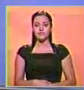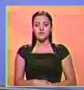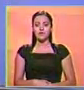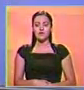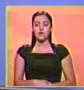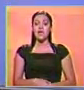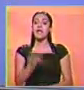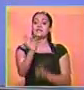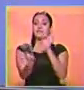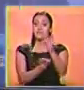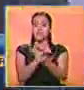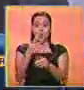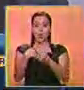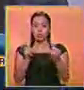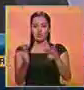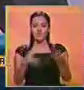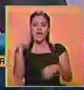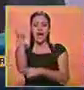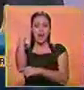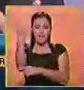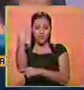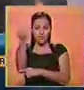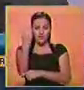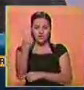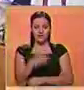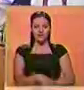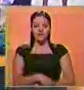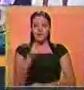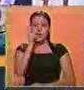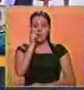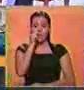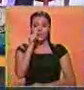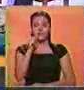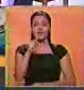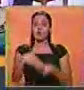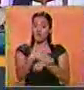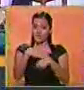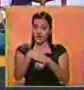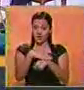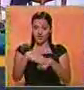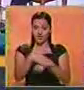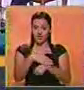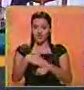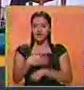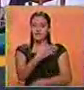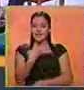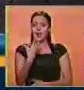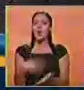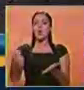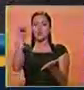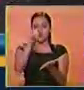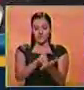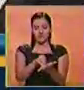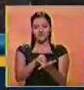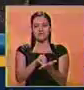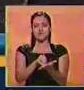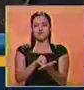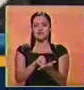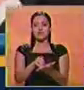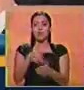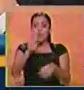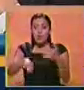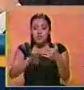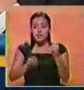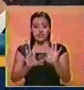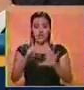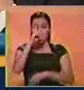Explicó que Apure estuvo abandonado, esto referido al gobernador Aguilarte, quien aspira a la reelección durante un siglo y que los últimos 10 años